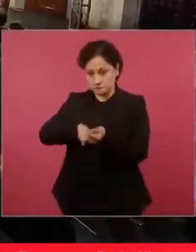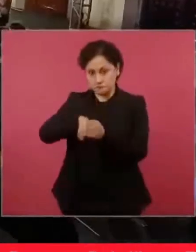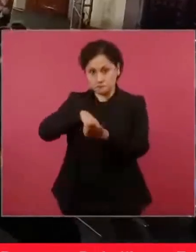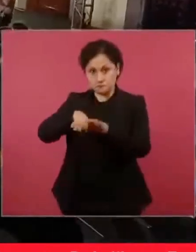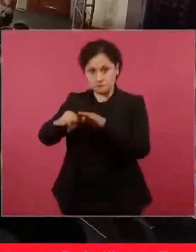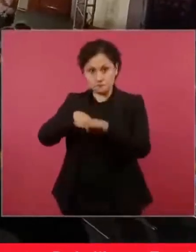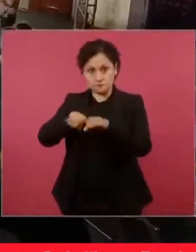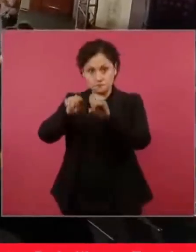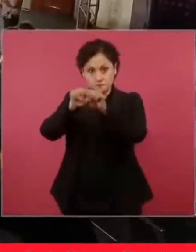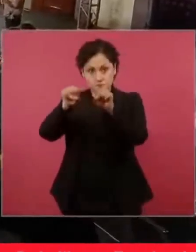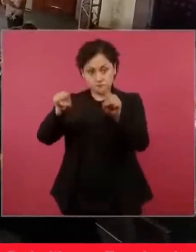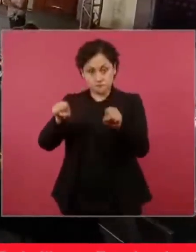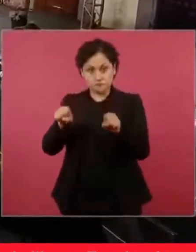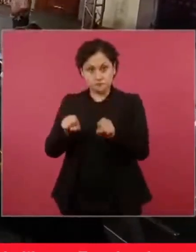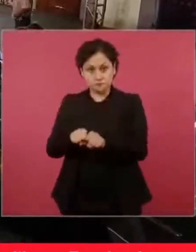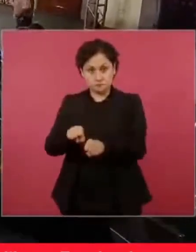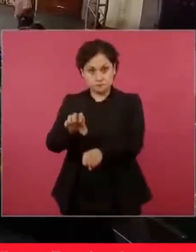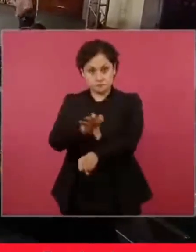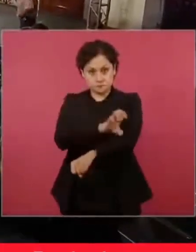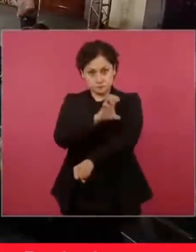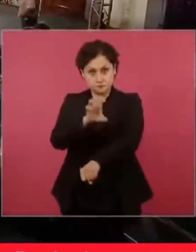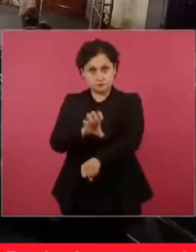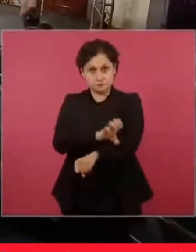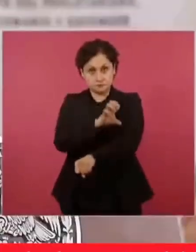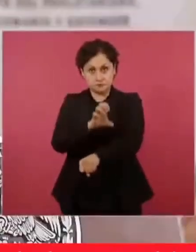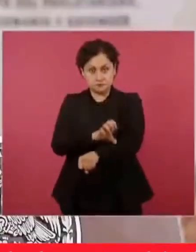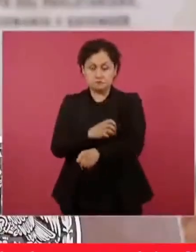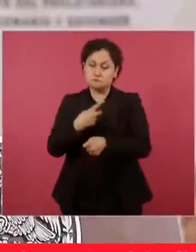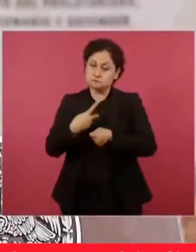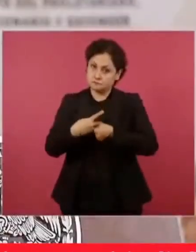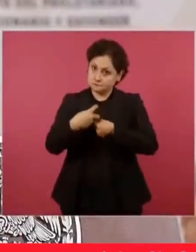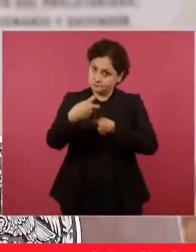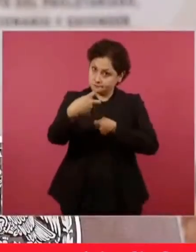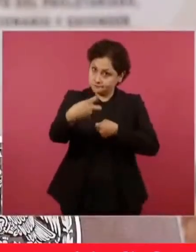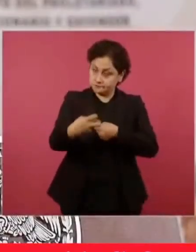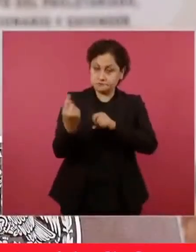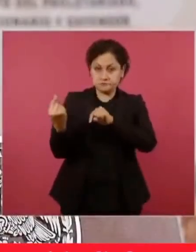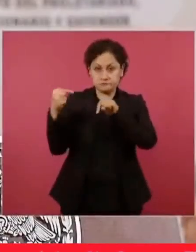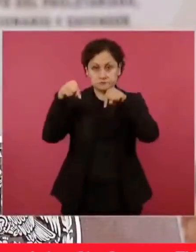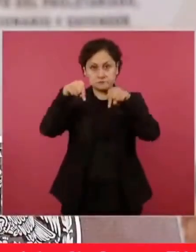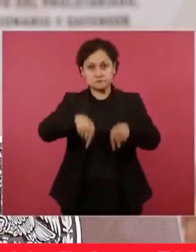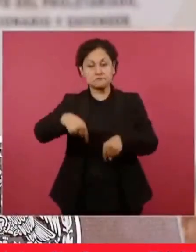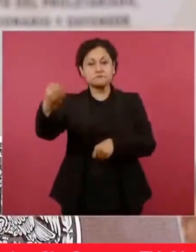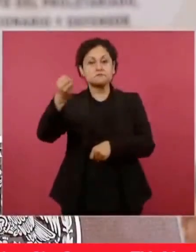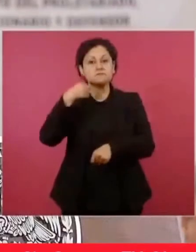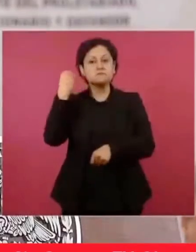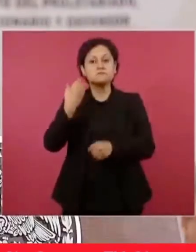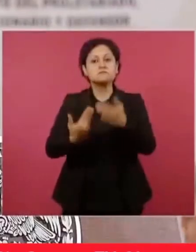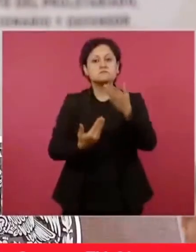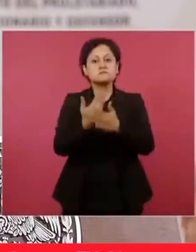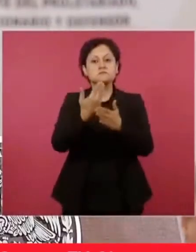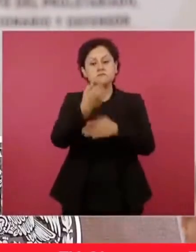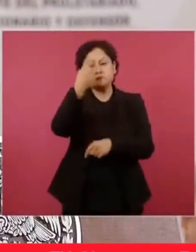dar aquí en la mañanera una explicación de lo que ha ocurrido en los últimos